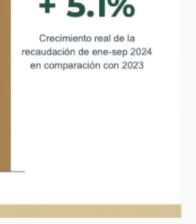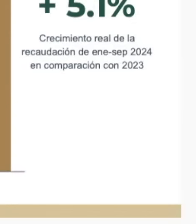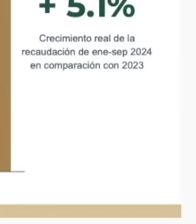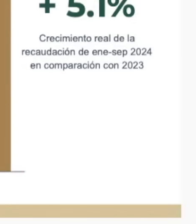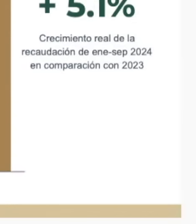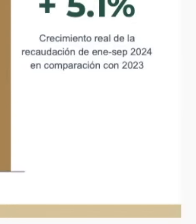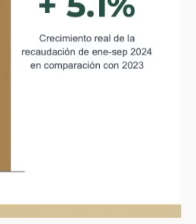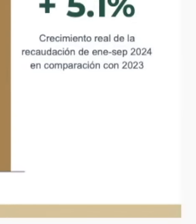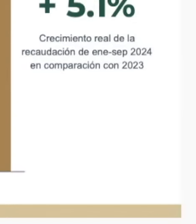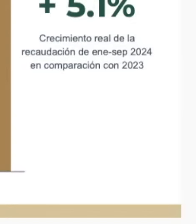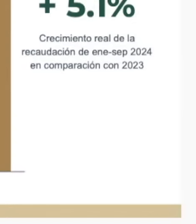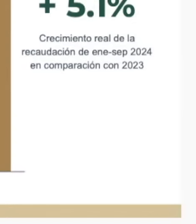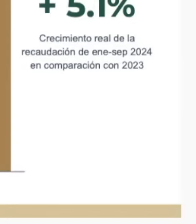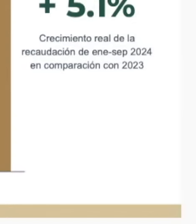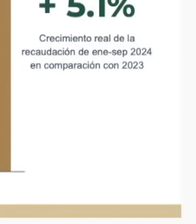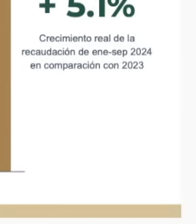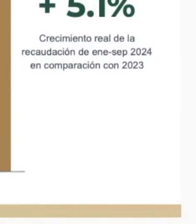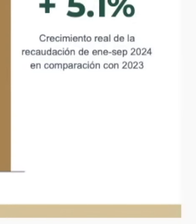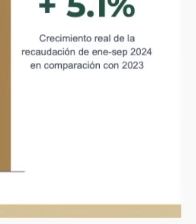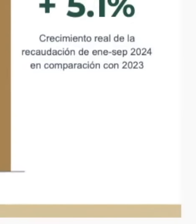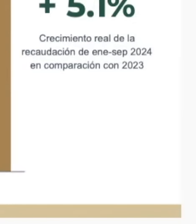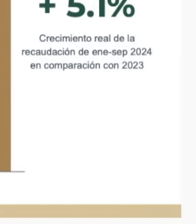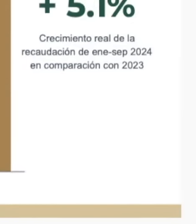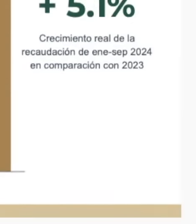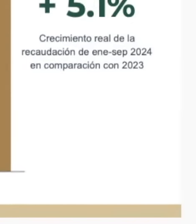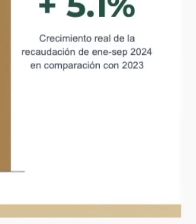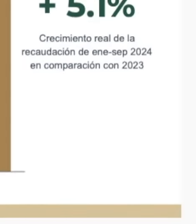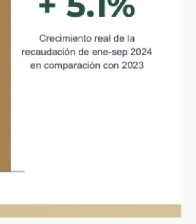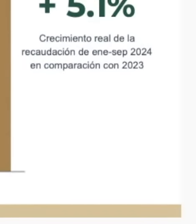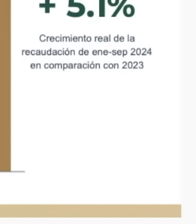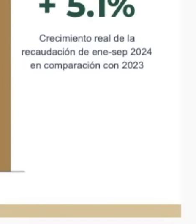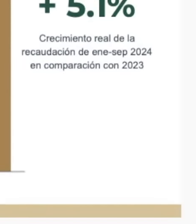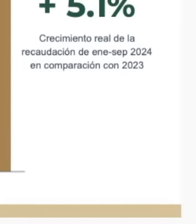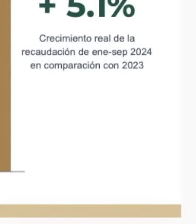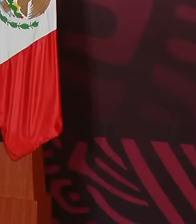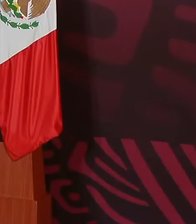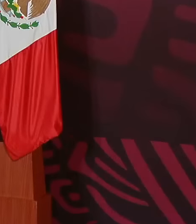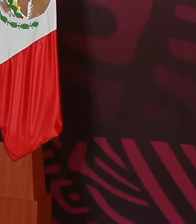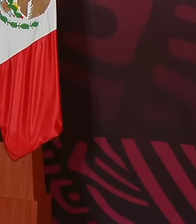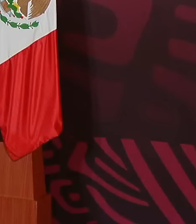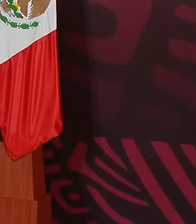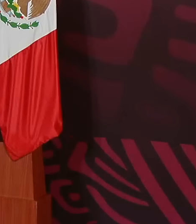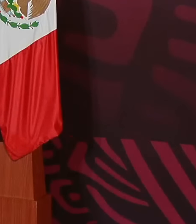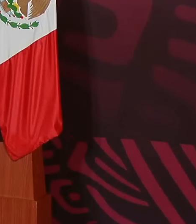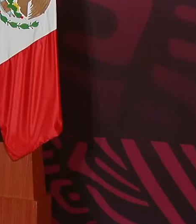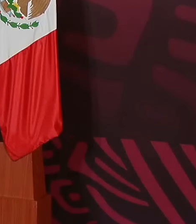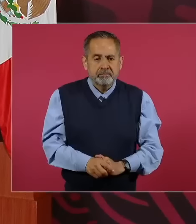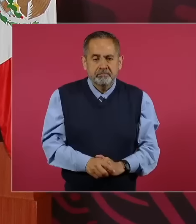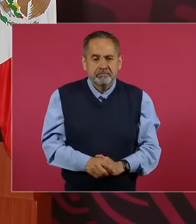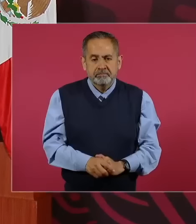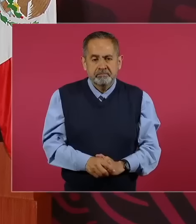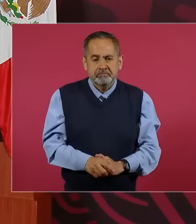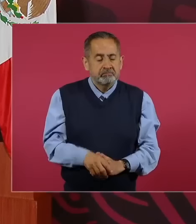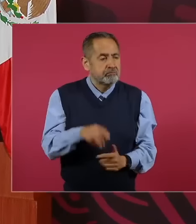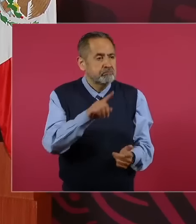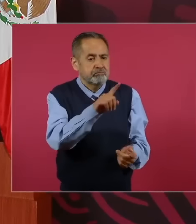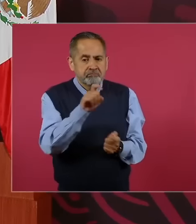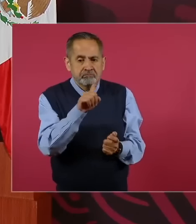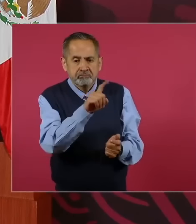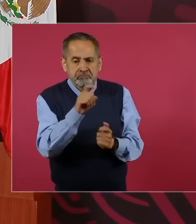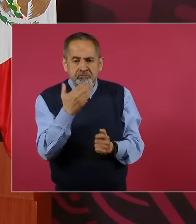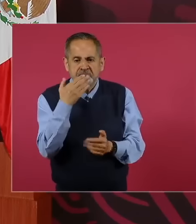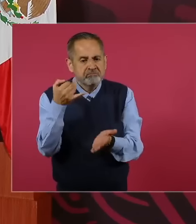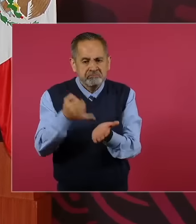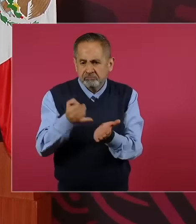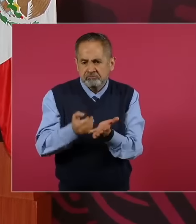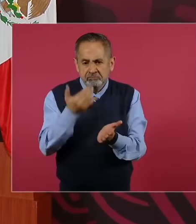y que no tuviésemos necesidad de aumentar impuestos,